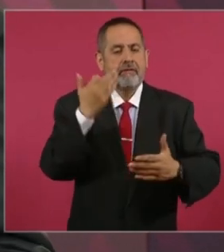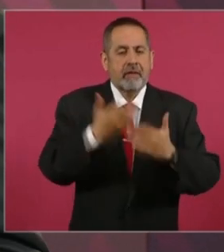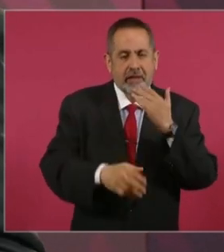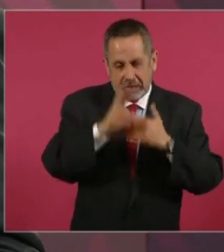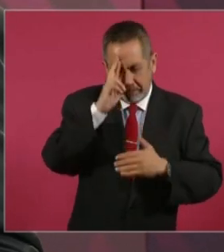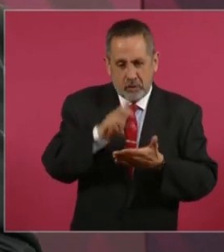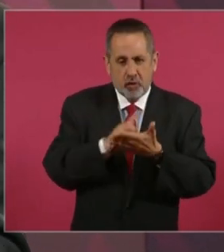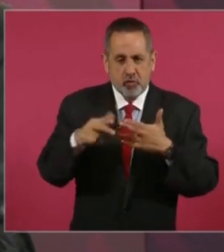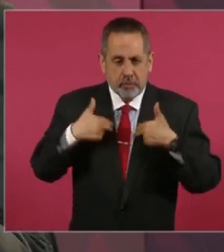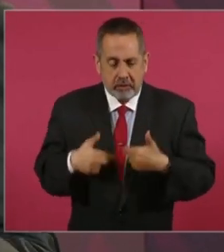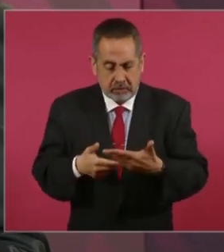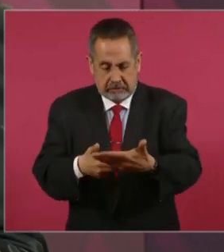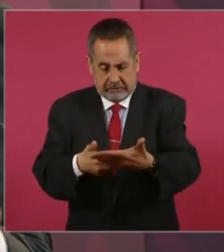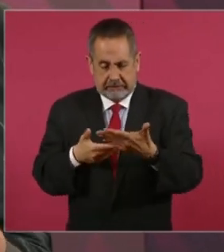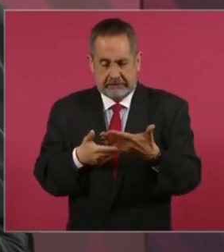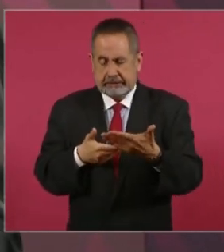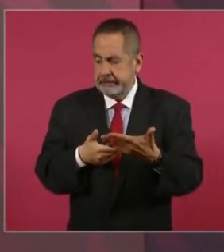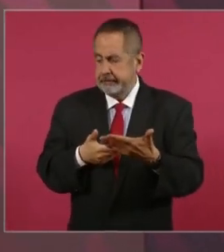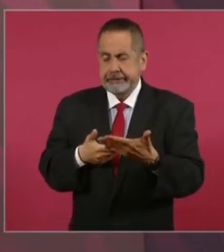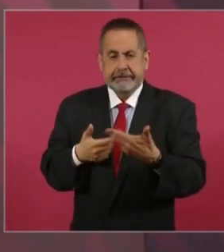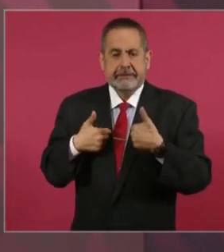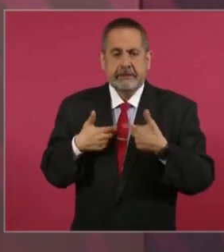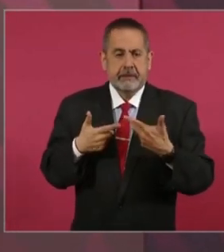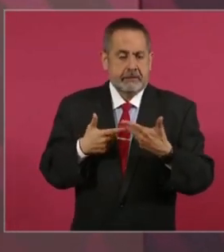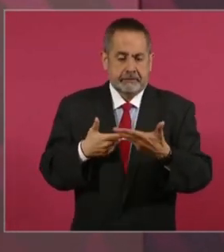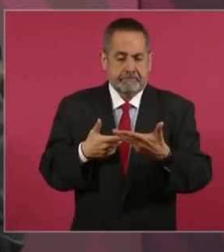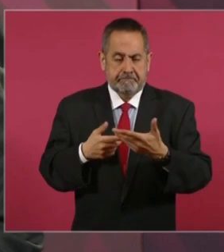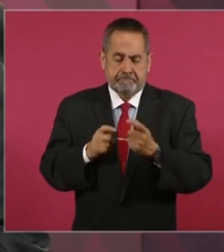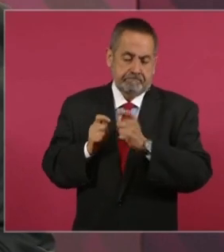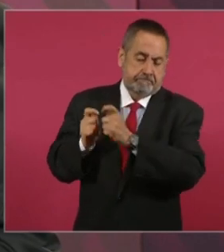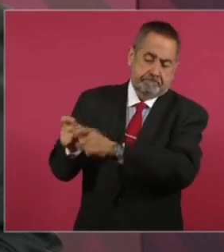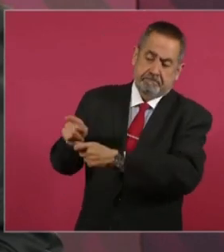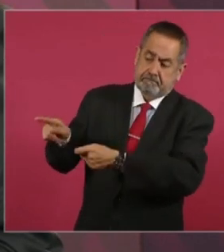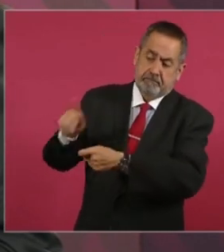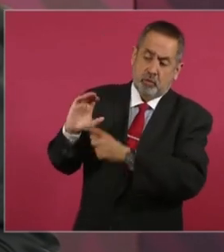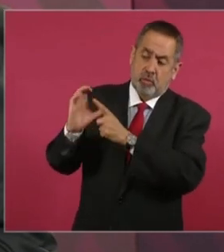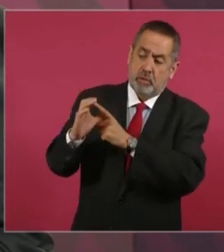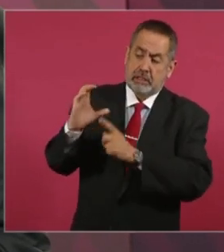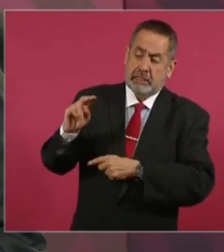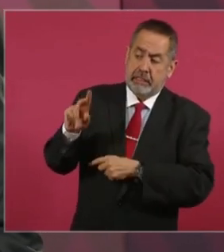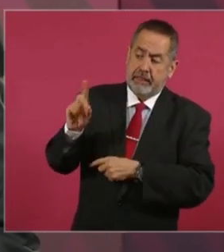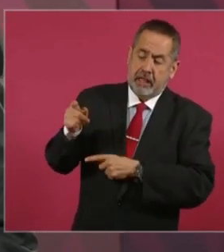y yo lo que hago por todos estos casos a la Comisión de Derechos Humanos.